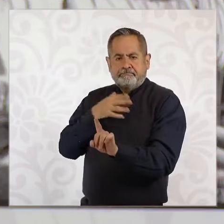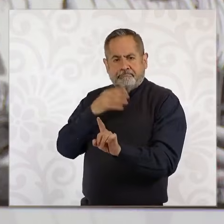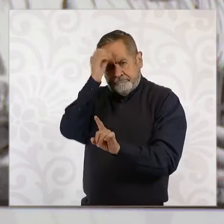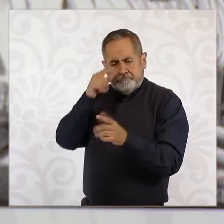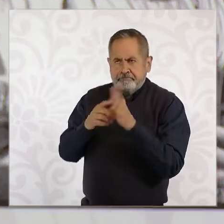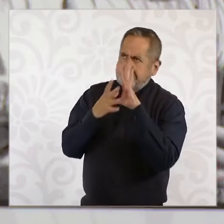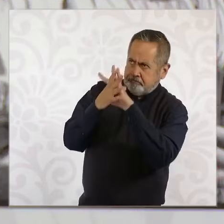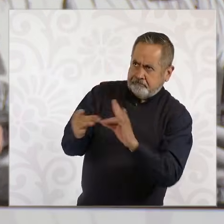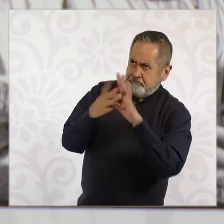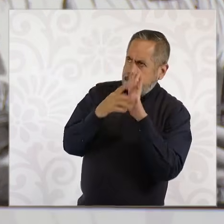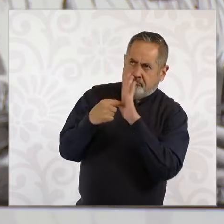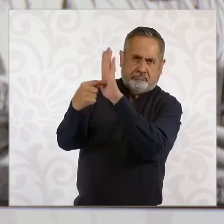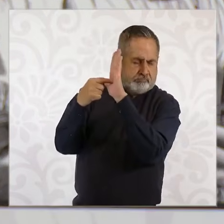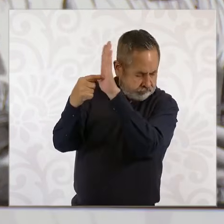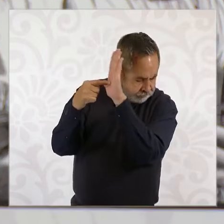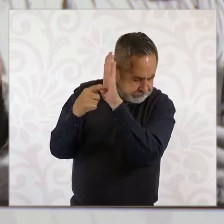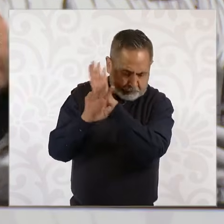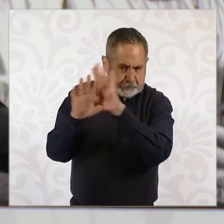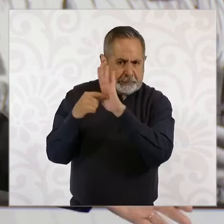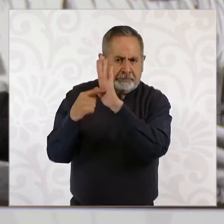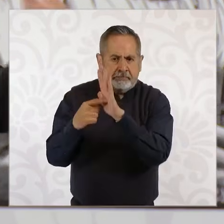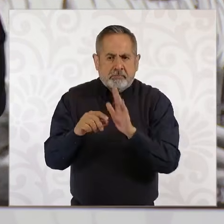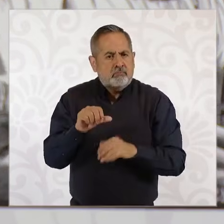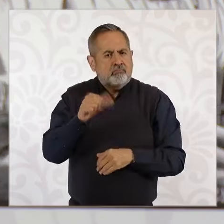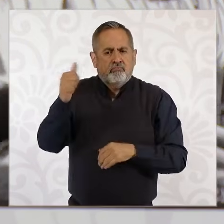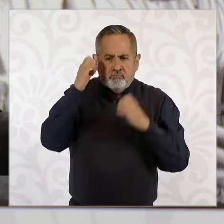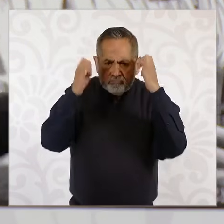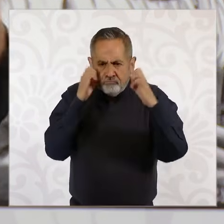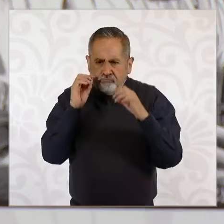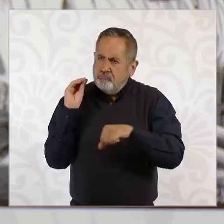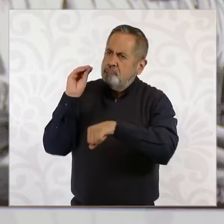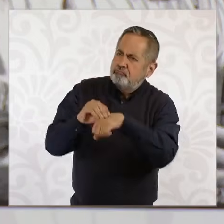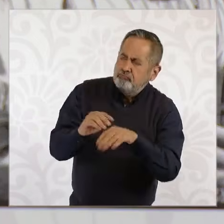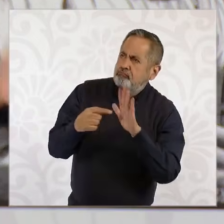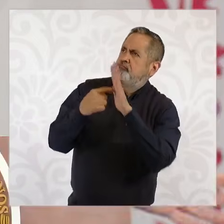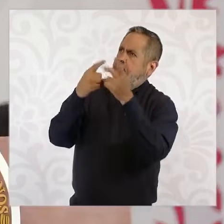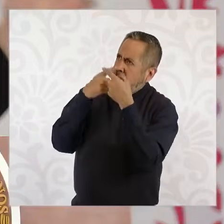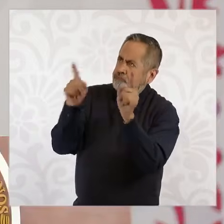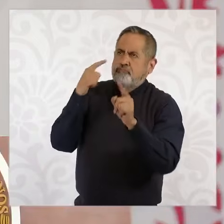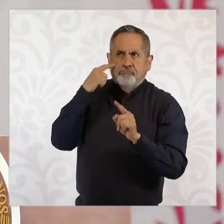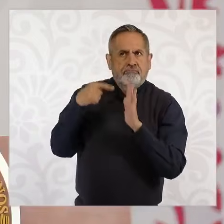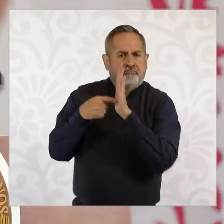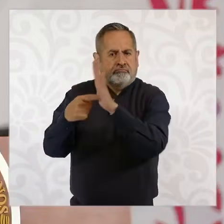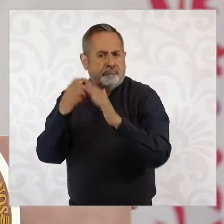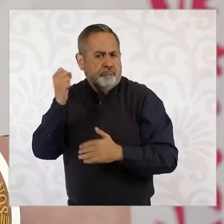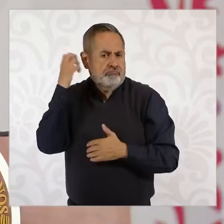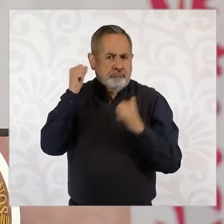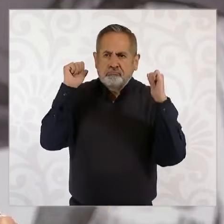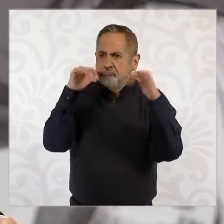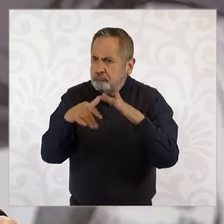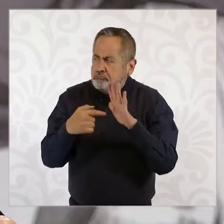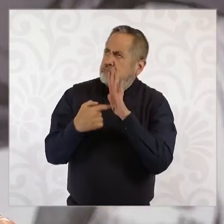y que vayamos impulsando otras exposiciones, otras visiones, otros congresos,